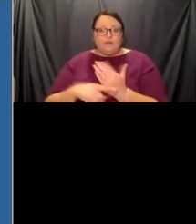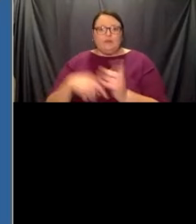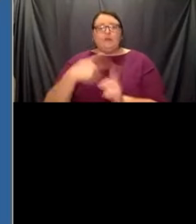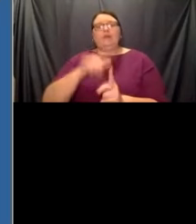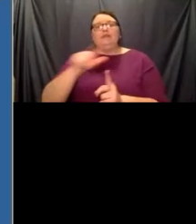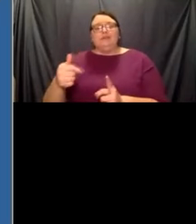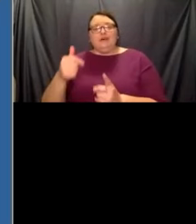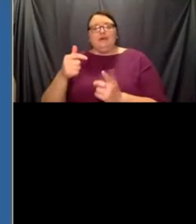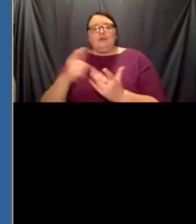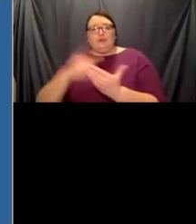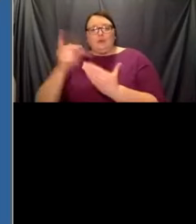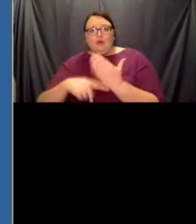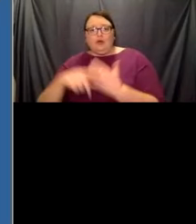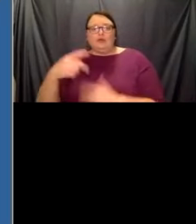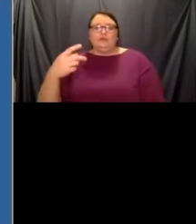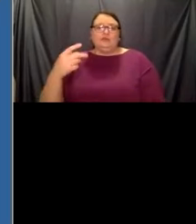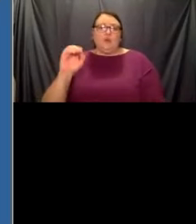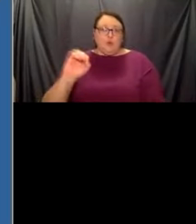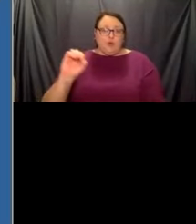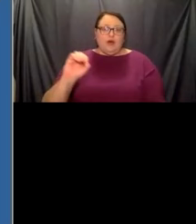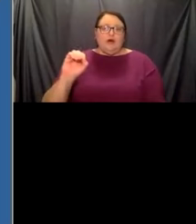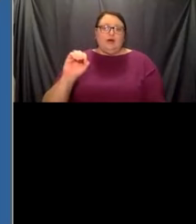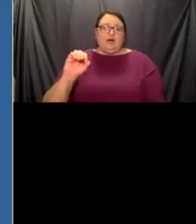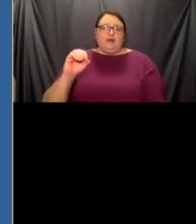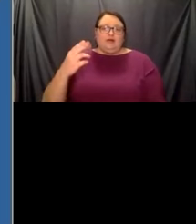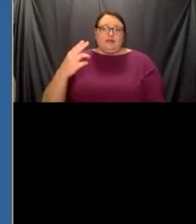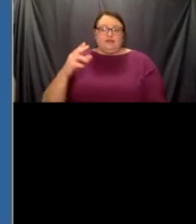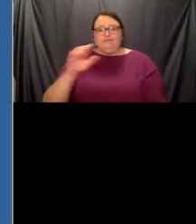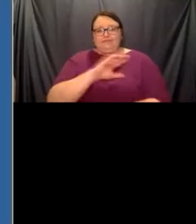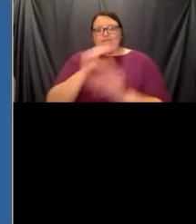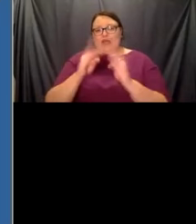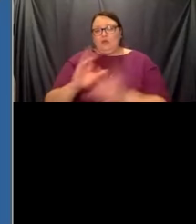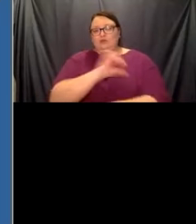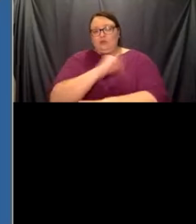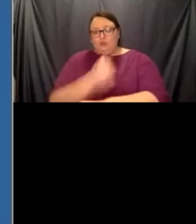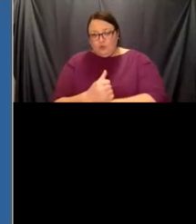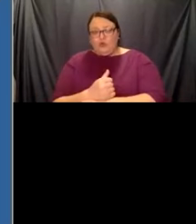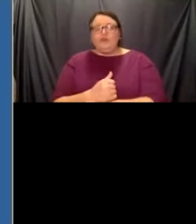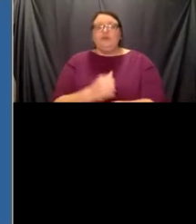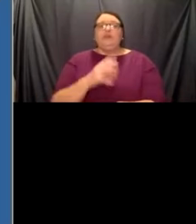CAPER se enfoca principalmente en cómo usamos nuestros fondos de derechos